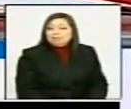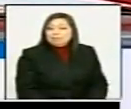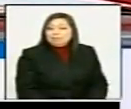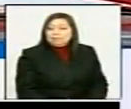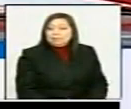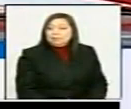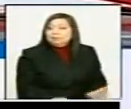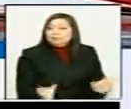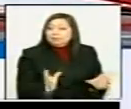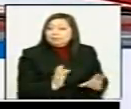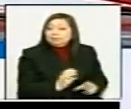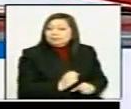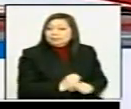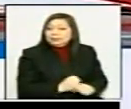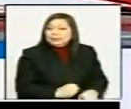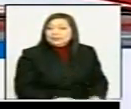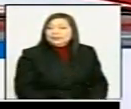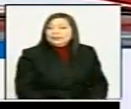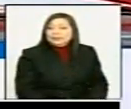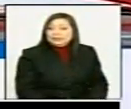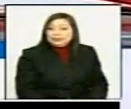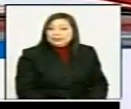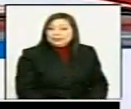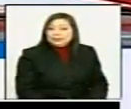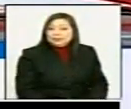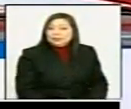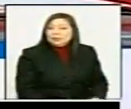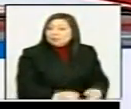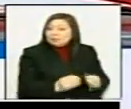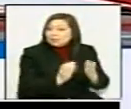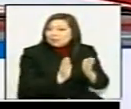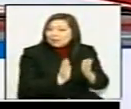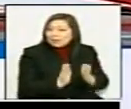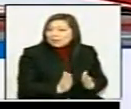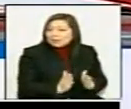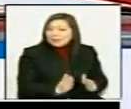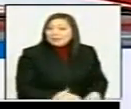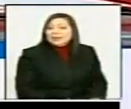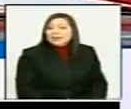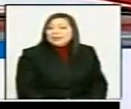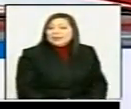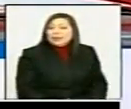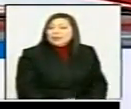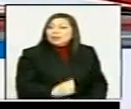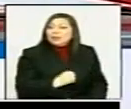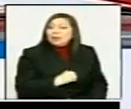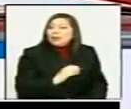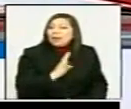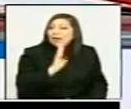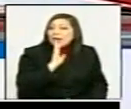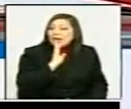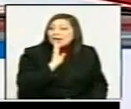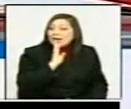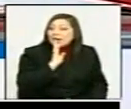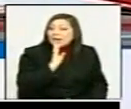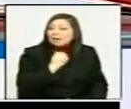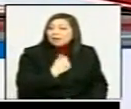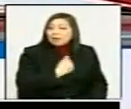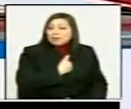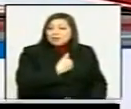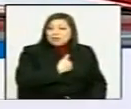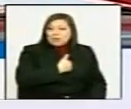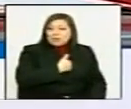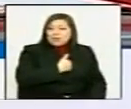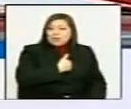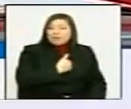Lo concreto, lo correcto, es que yo exprese lo que yo tengo